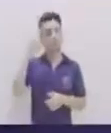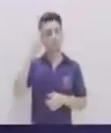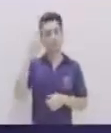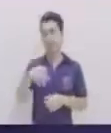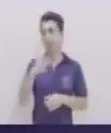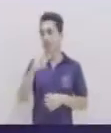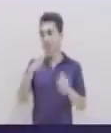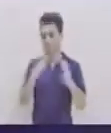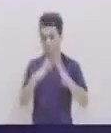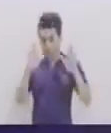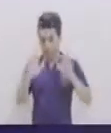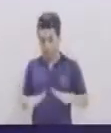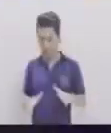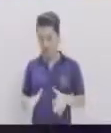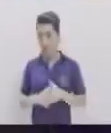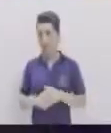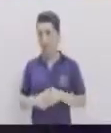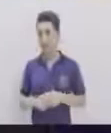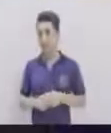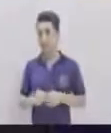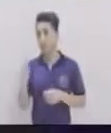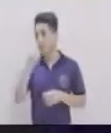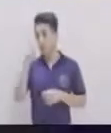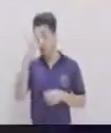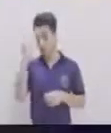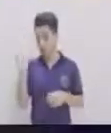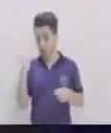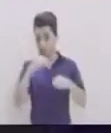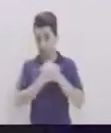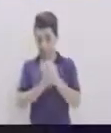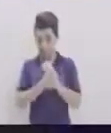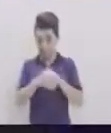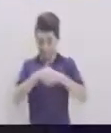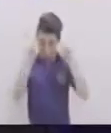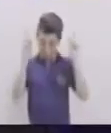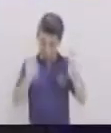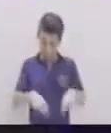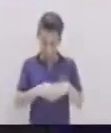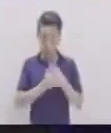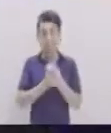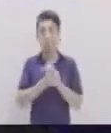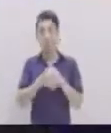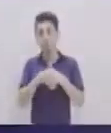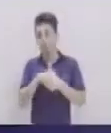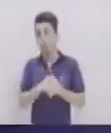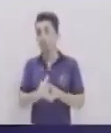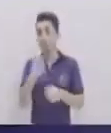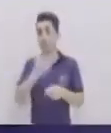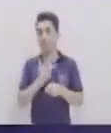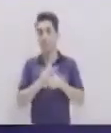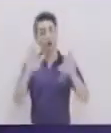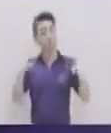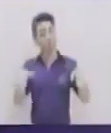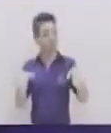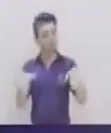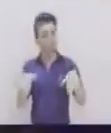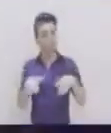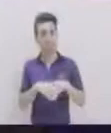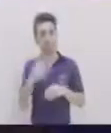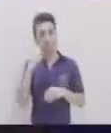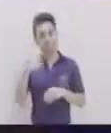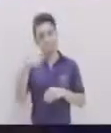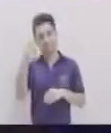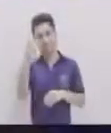Recuerda quedarte en casa, no olvides lavarte las manos con bastante agua y jabón. Guatemala no se